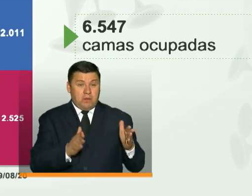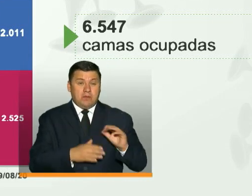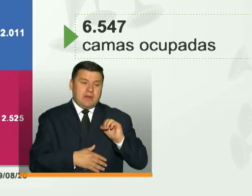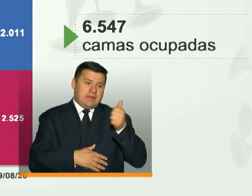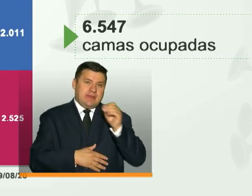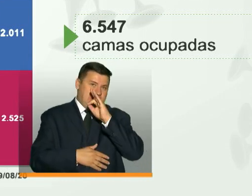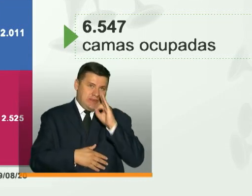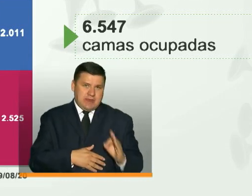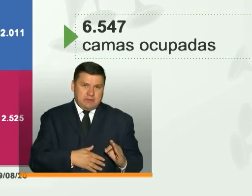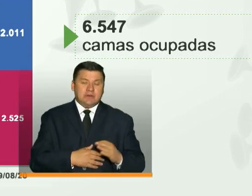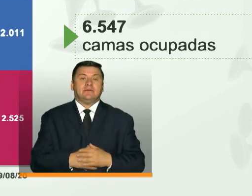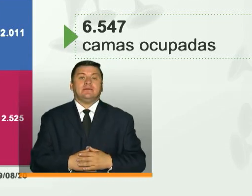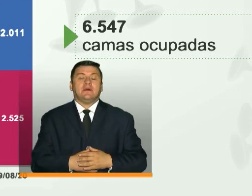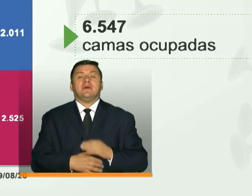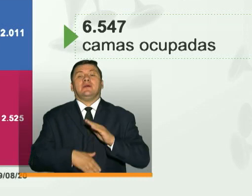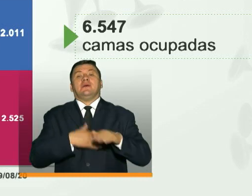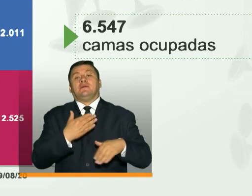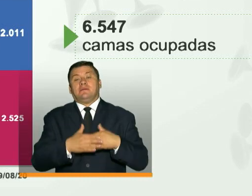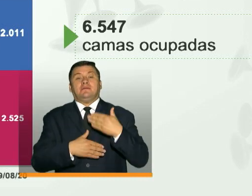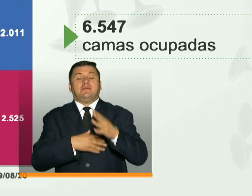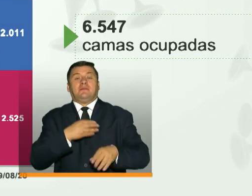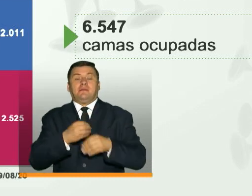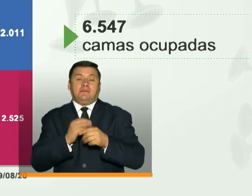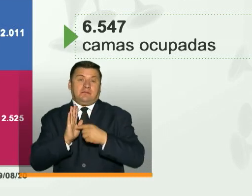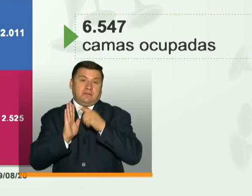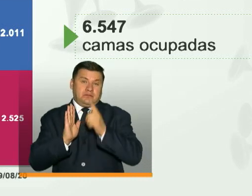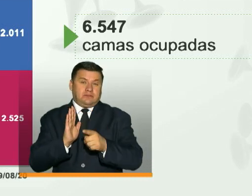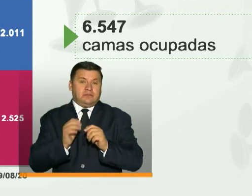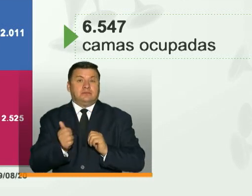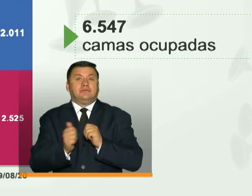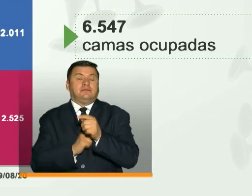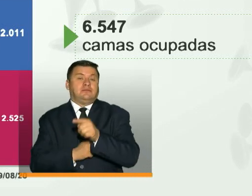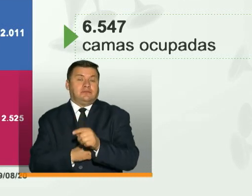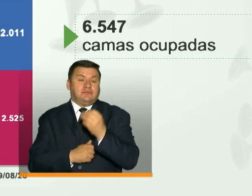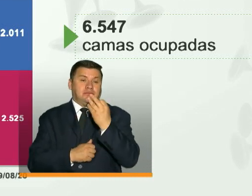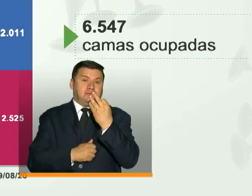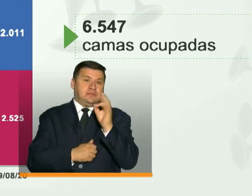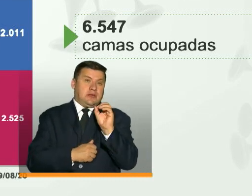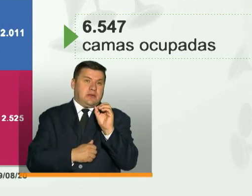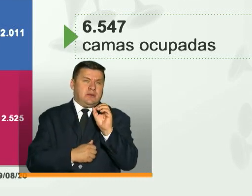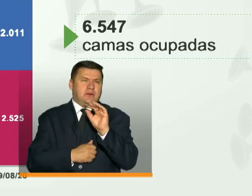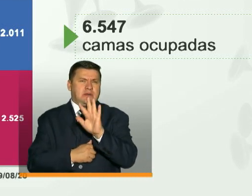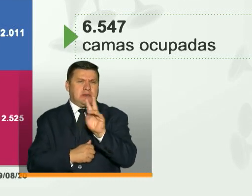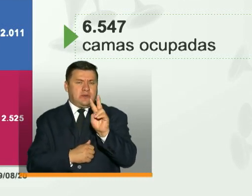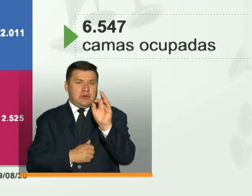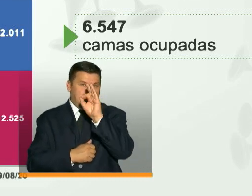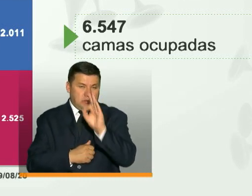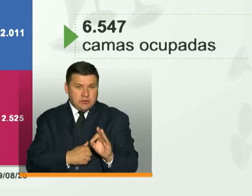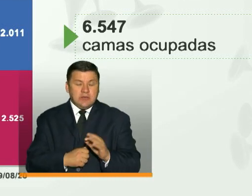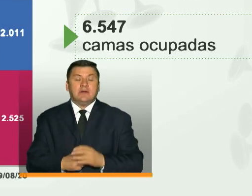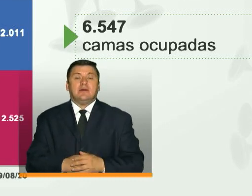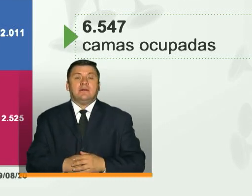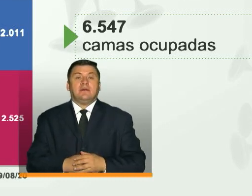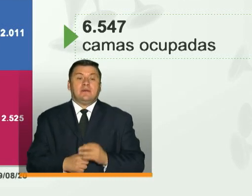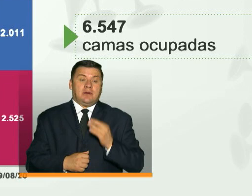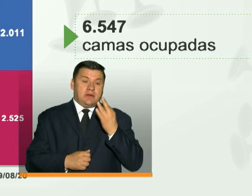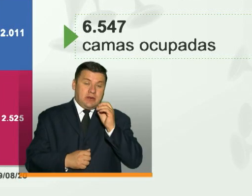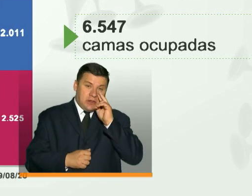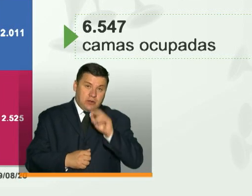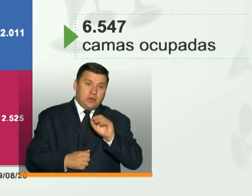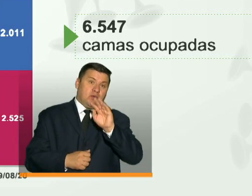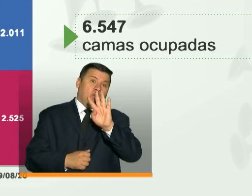del 10%, luego a medida que implantamos las medidas pasamos el 30 de abril al 52%, el 30 de